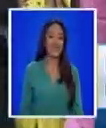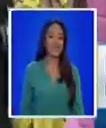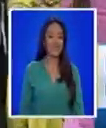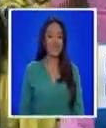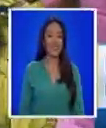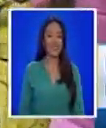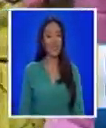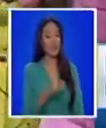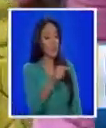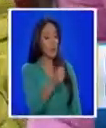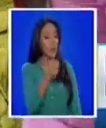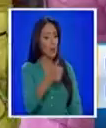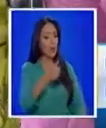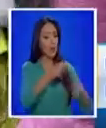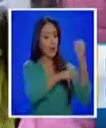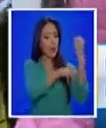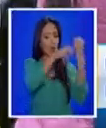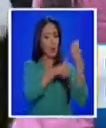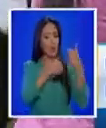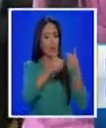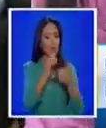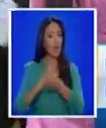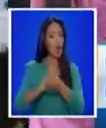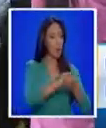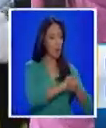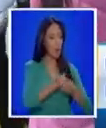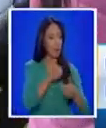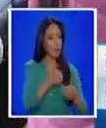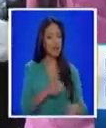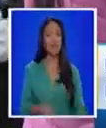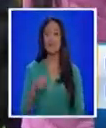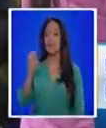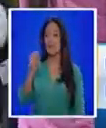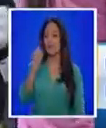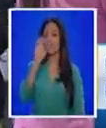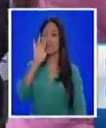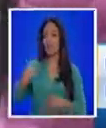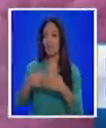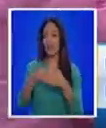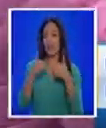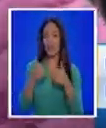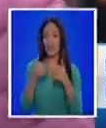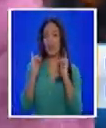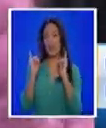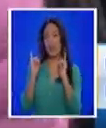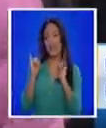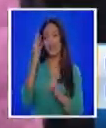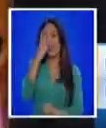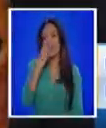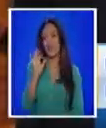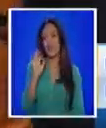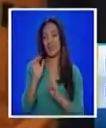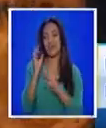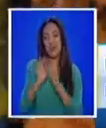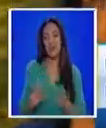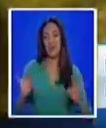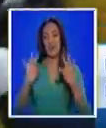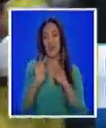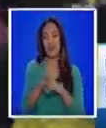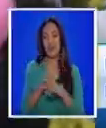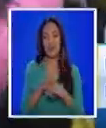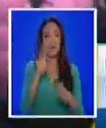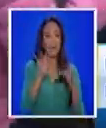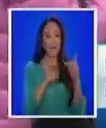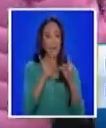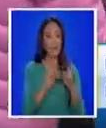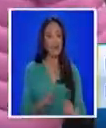poquito, pero la fuerza suficiente y el compañerismo. Así estuvo todo bien y la pasamos chévere, que fue lo importante. Eso es lo más importante, excelente, ahí